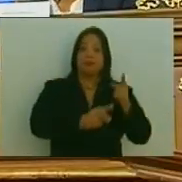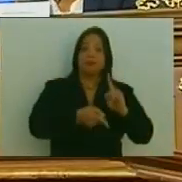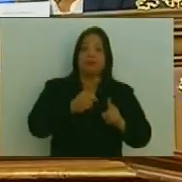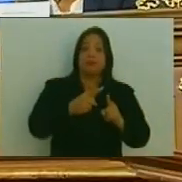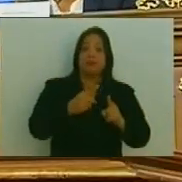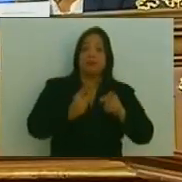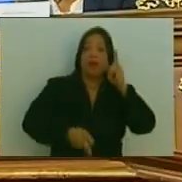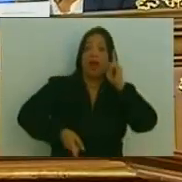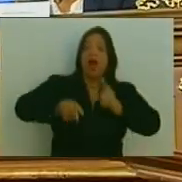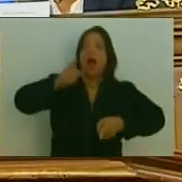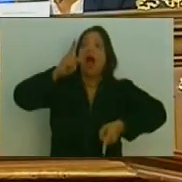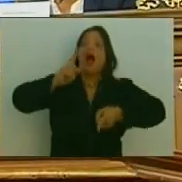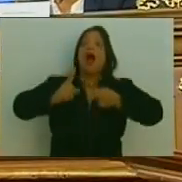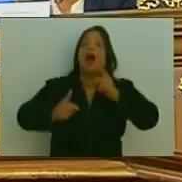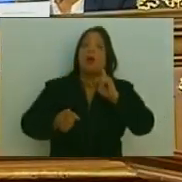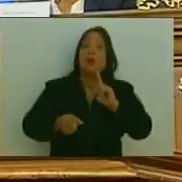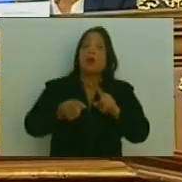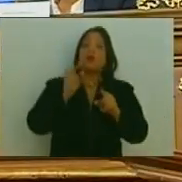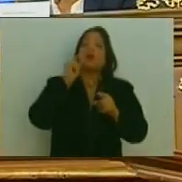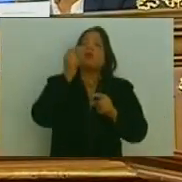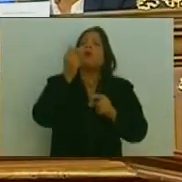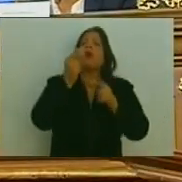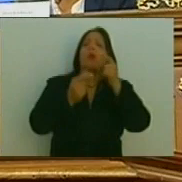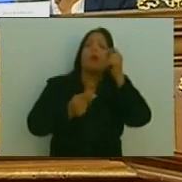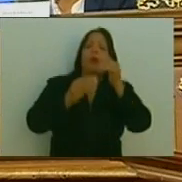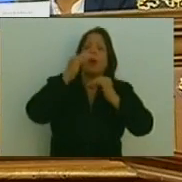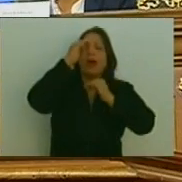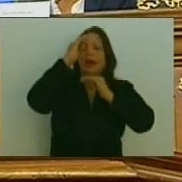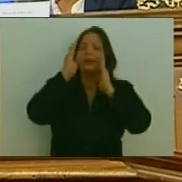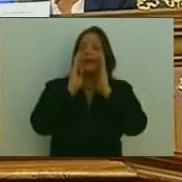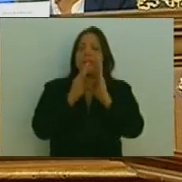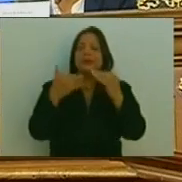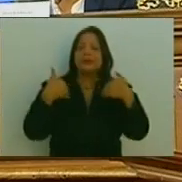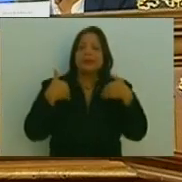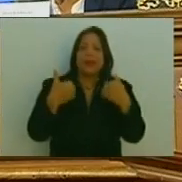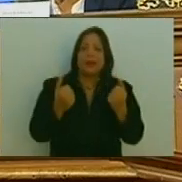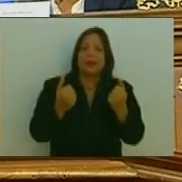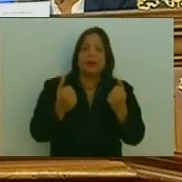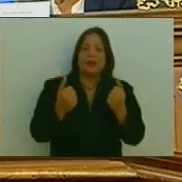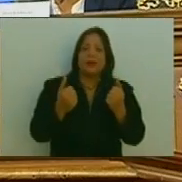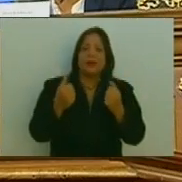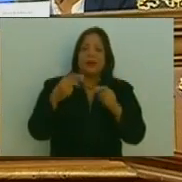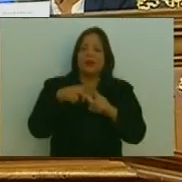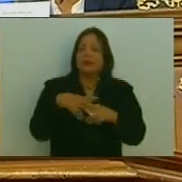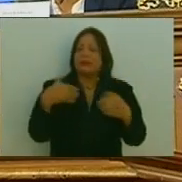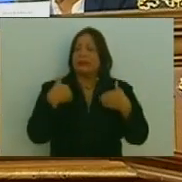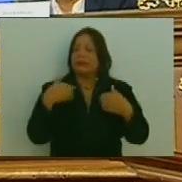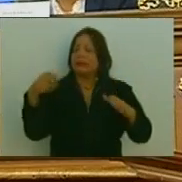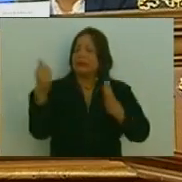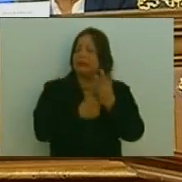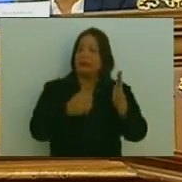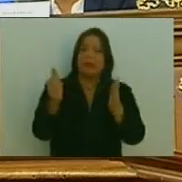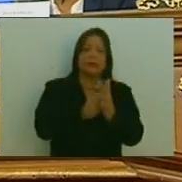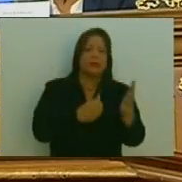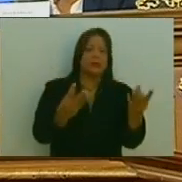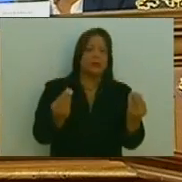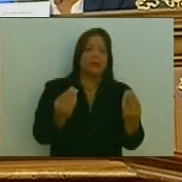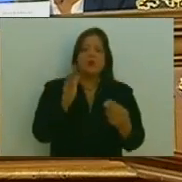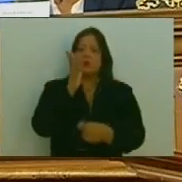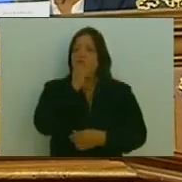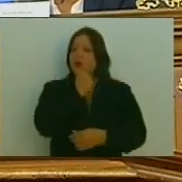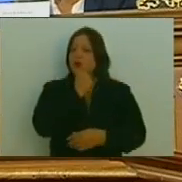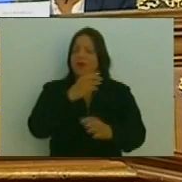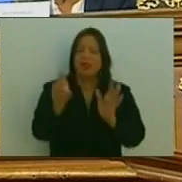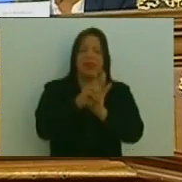los acompañaba, eran atendidos en algunos centros de salud, con carencia de toda índole. No había para ellos